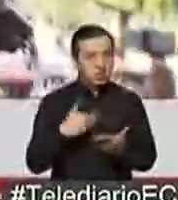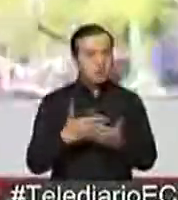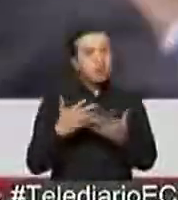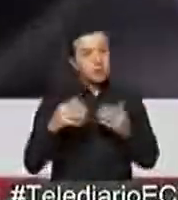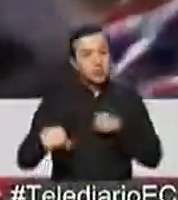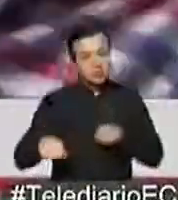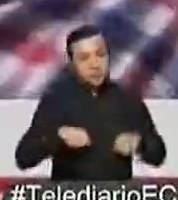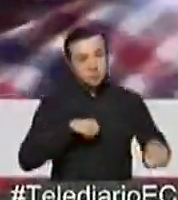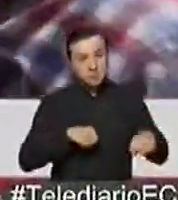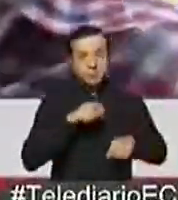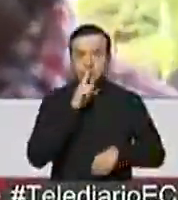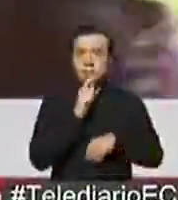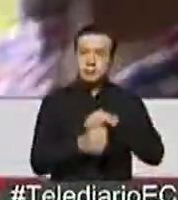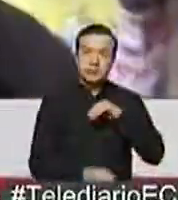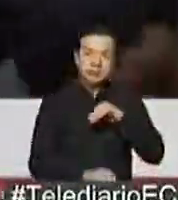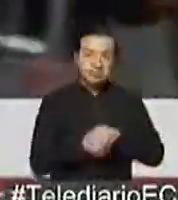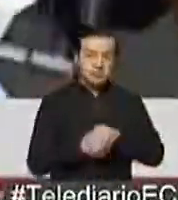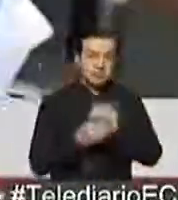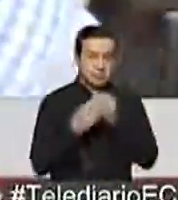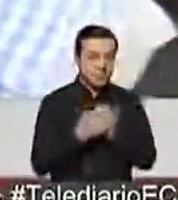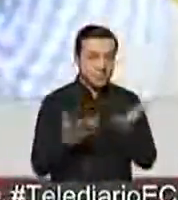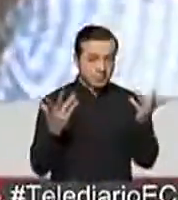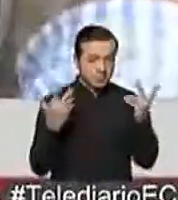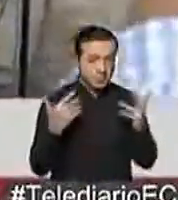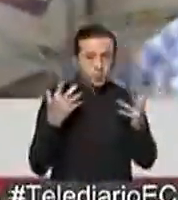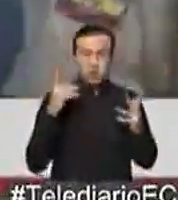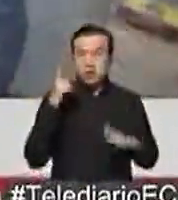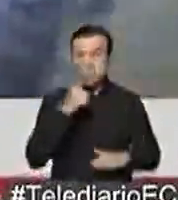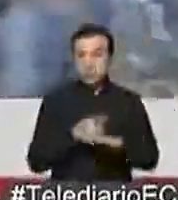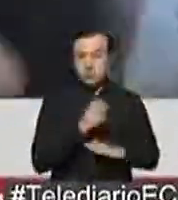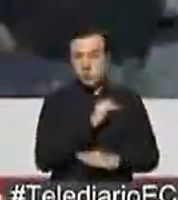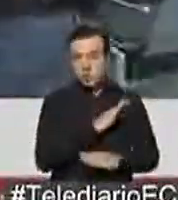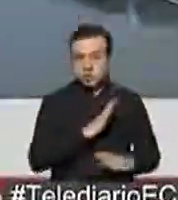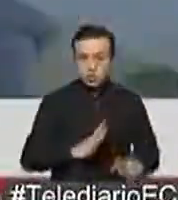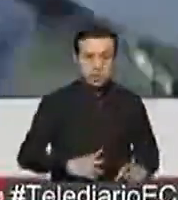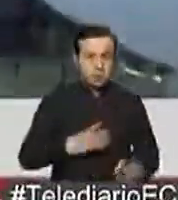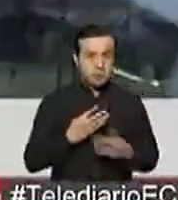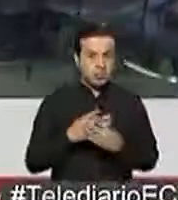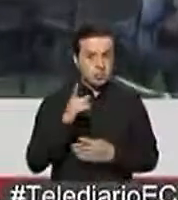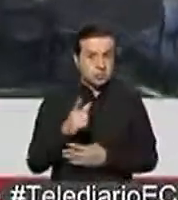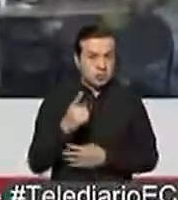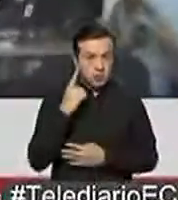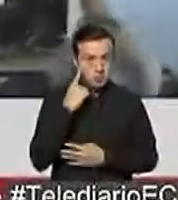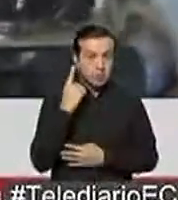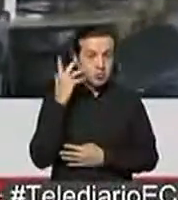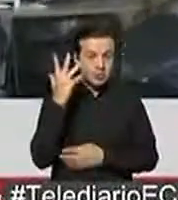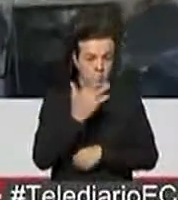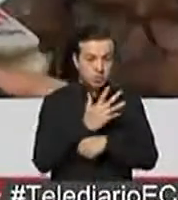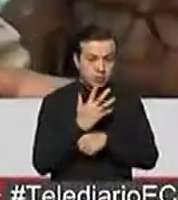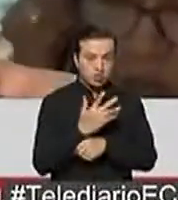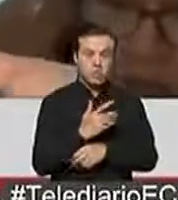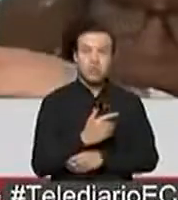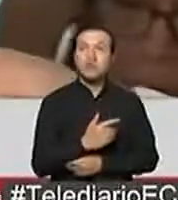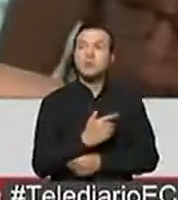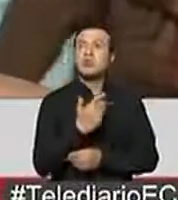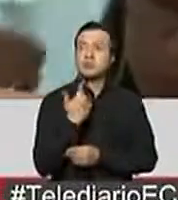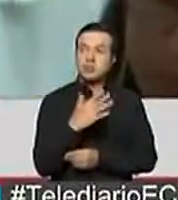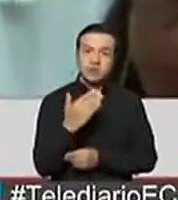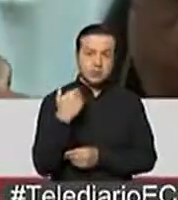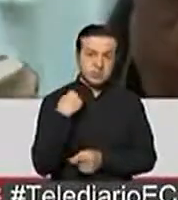una diligencia que fue reservada y que terminó con una orden de prisión en su contra, después de 5 horas.